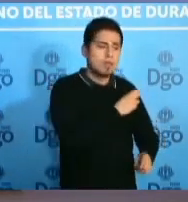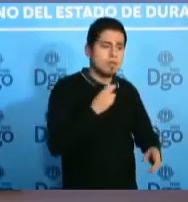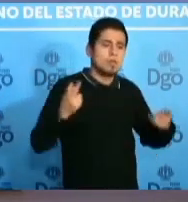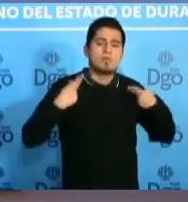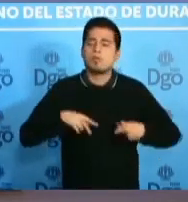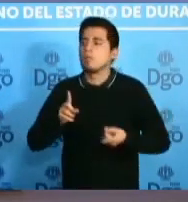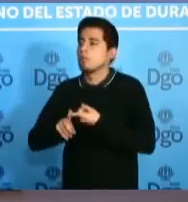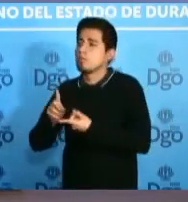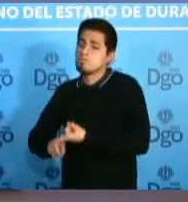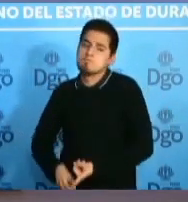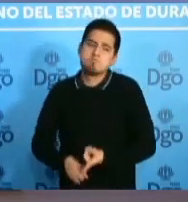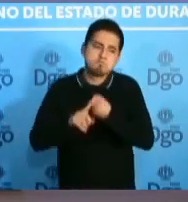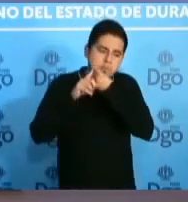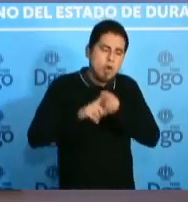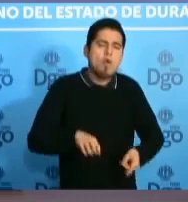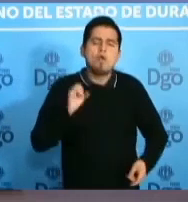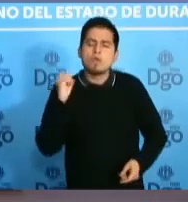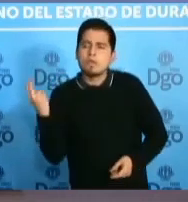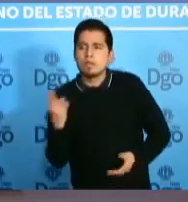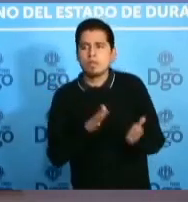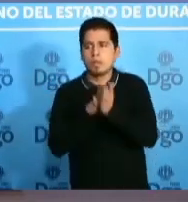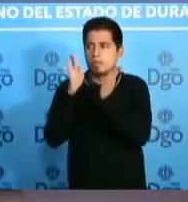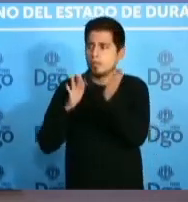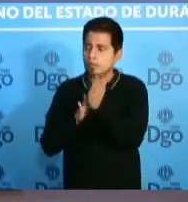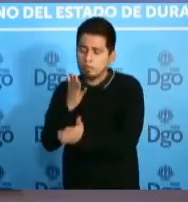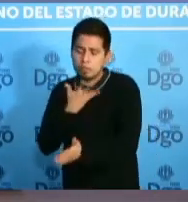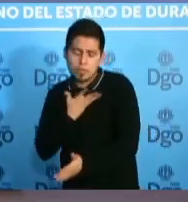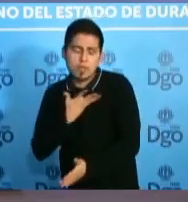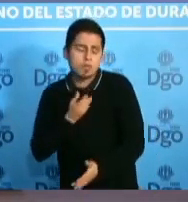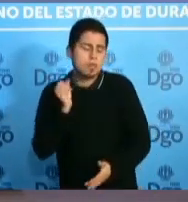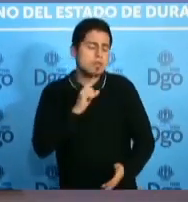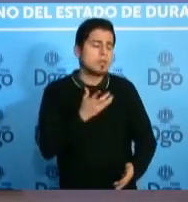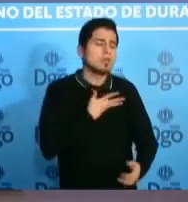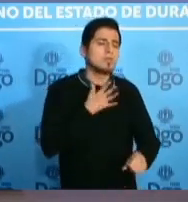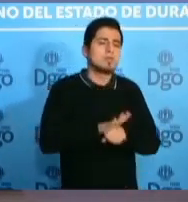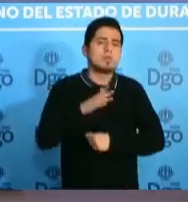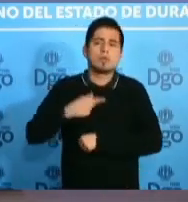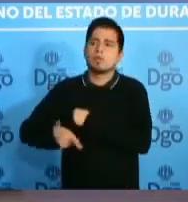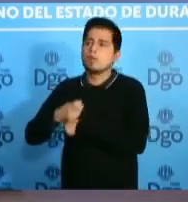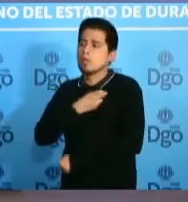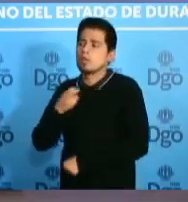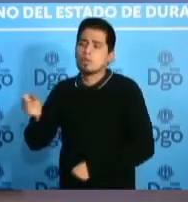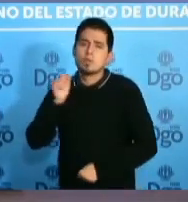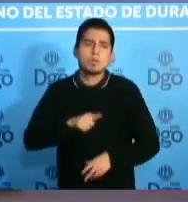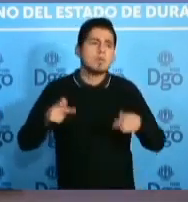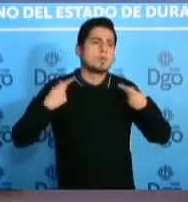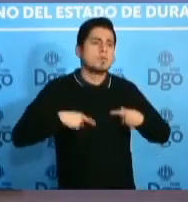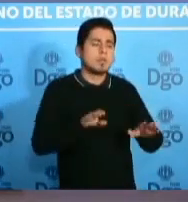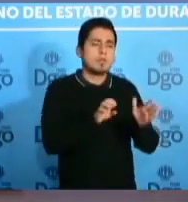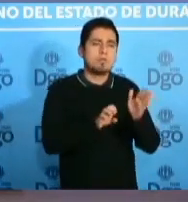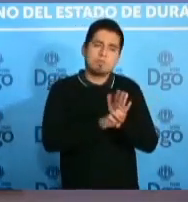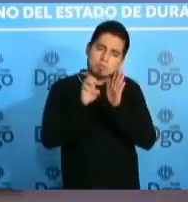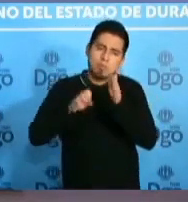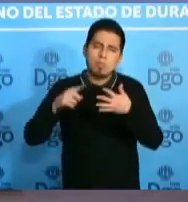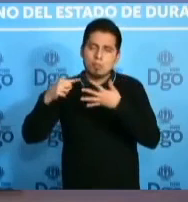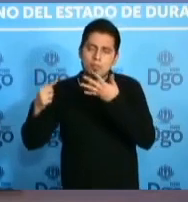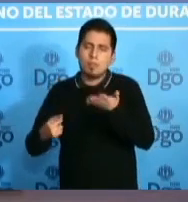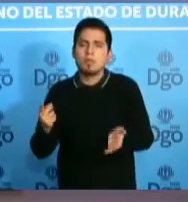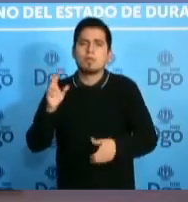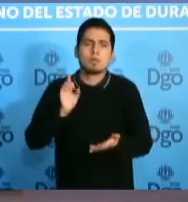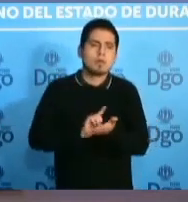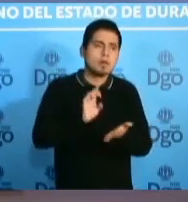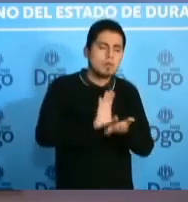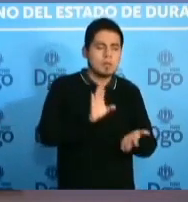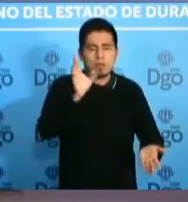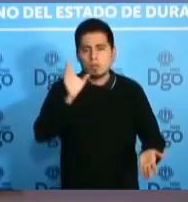dependientes o requieren también hay un mayor riesgo en aquellos que por su discapacidad intelectual mental o